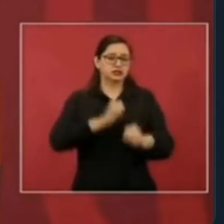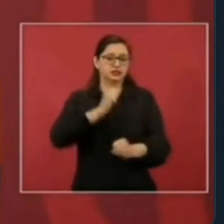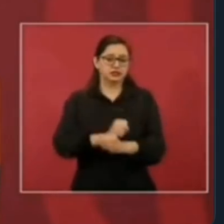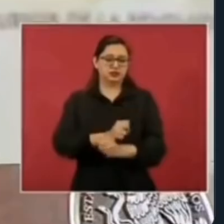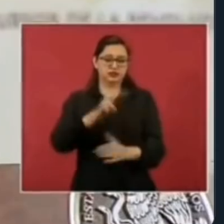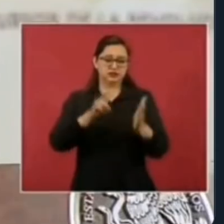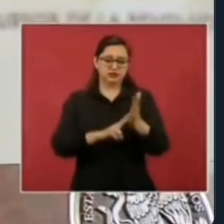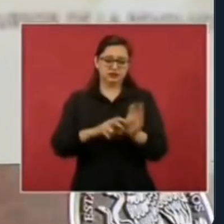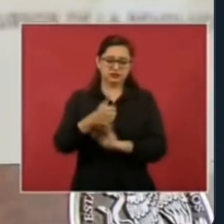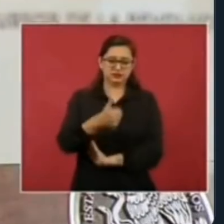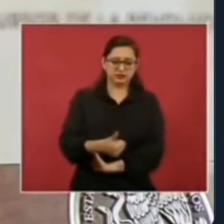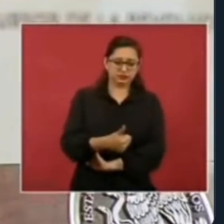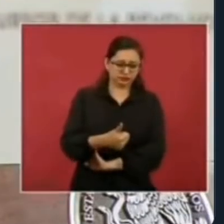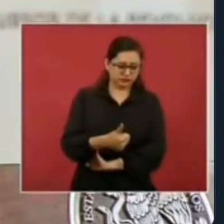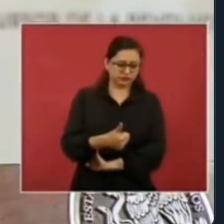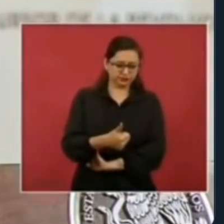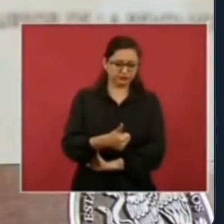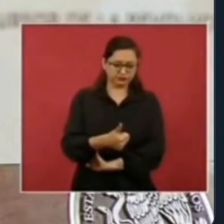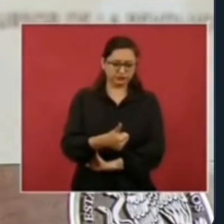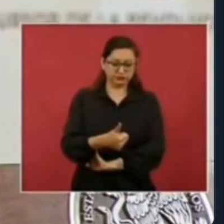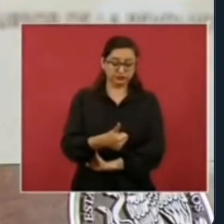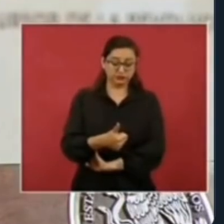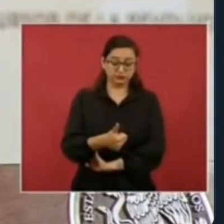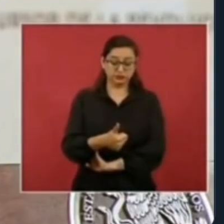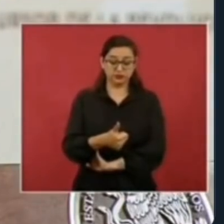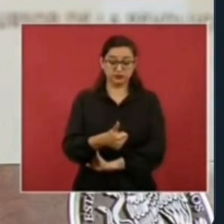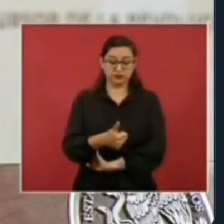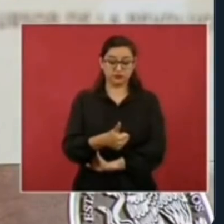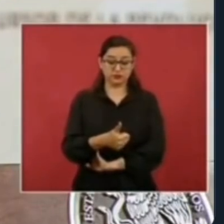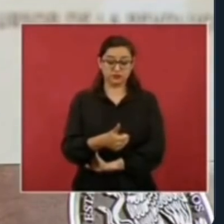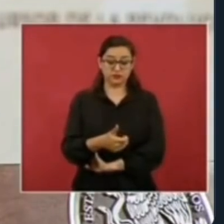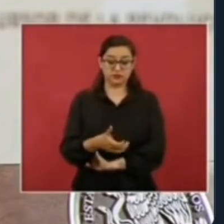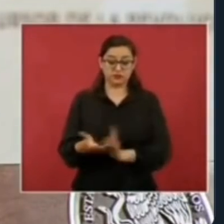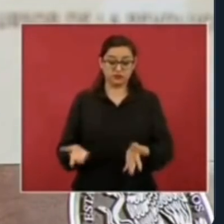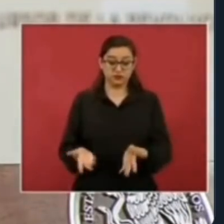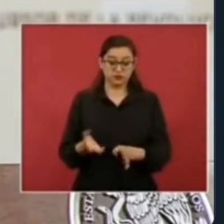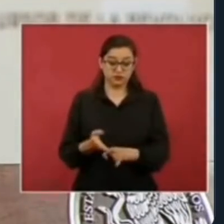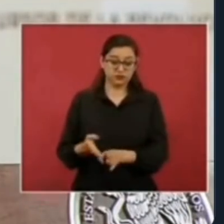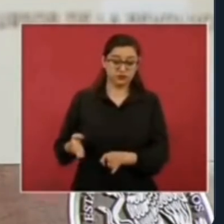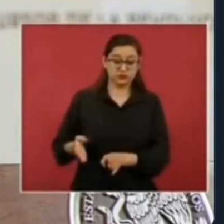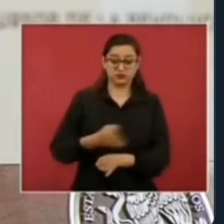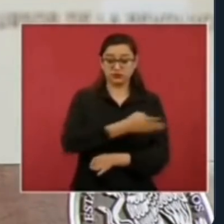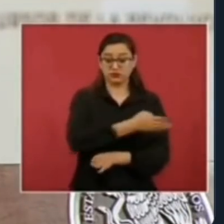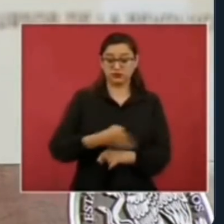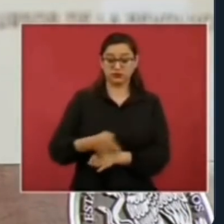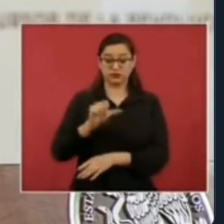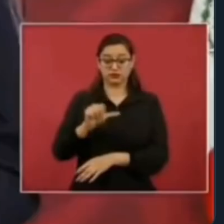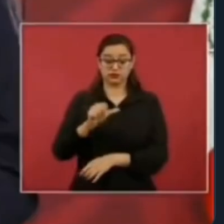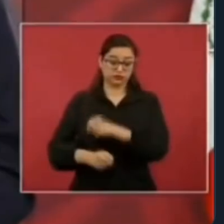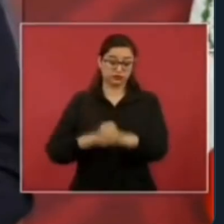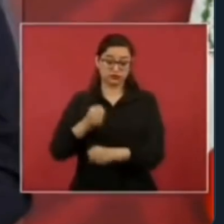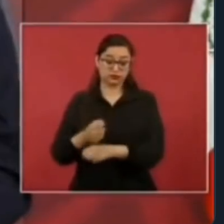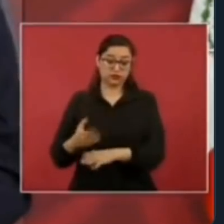organizado. Hoy el gobernador y el gobierno federal están haciendo todo lo posible para